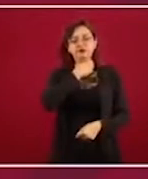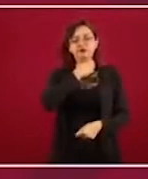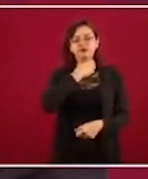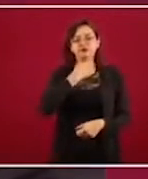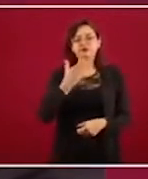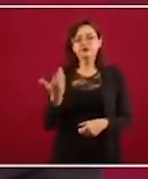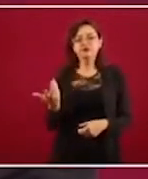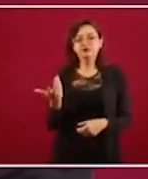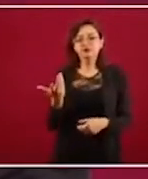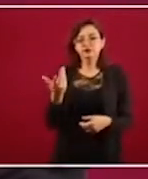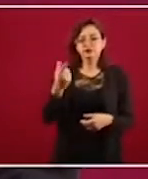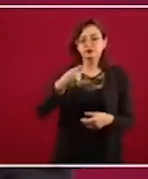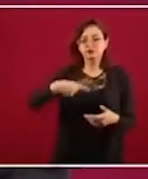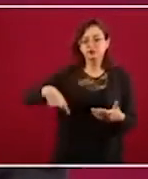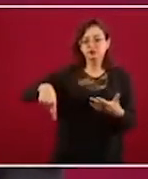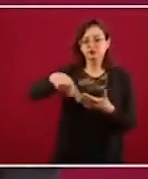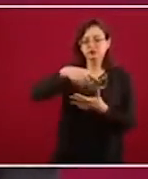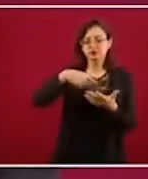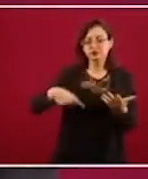Entonces, lo que se busca